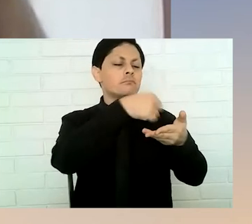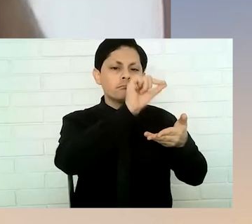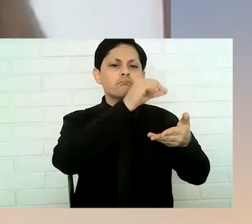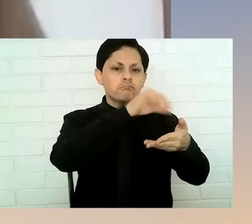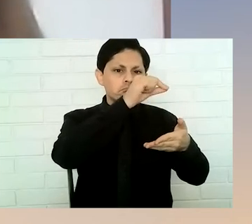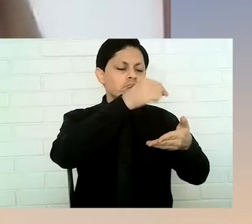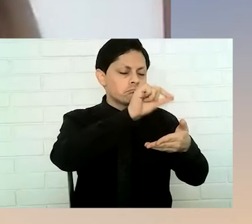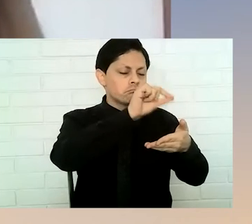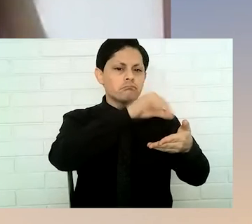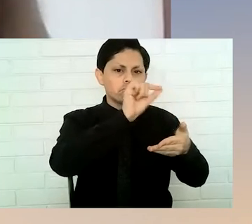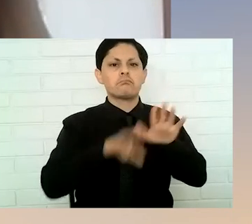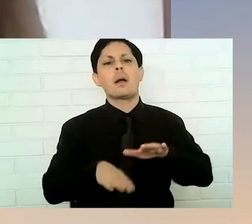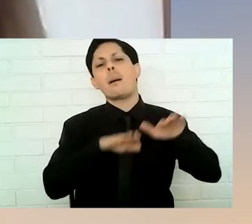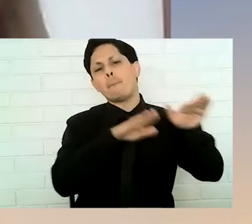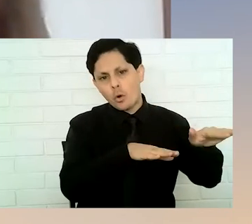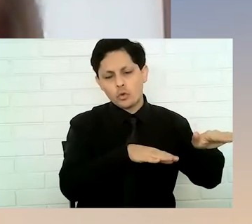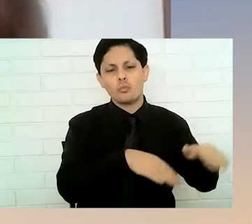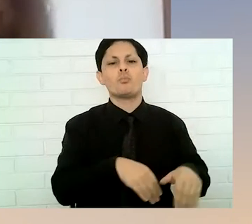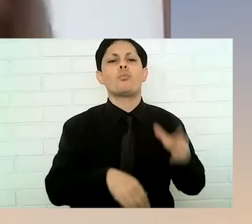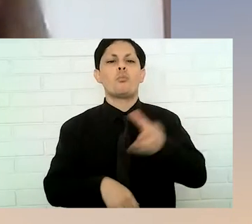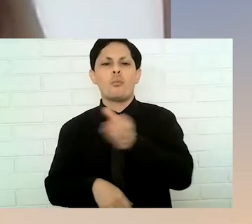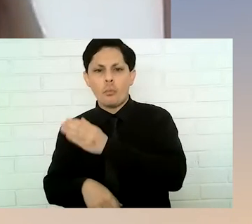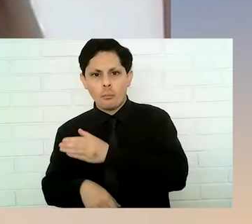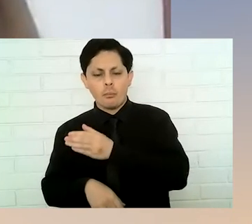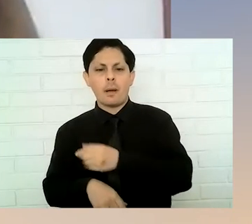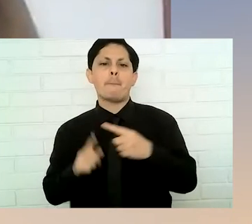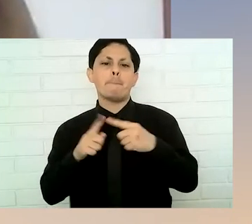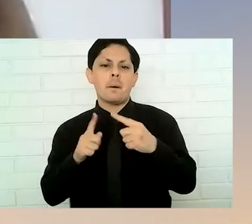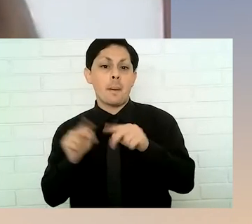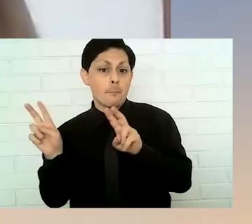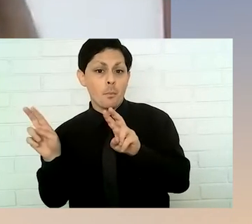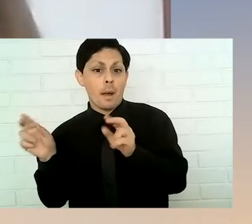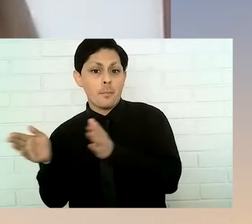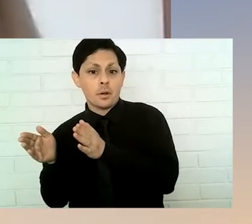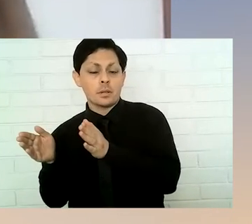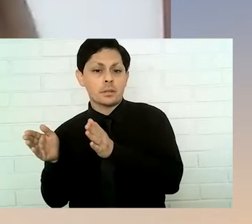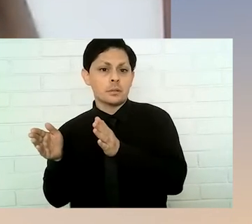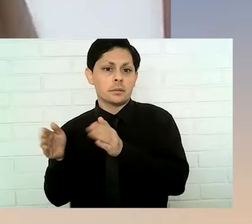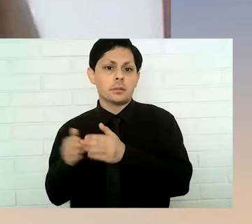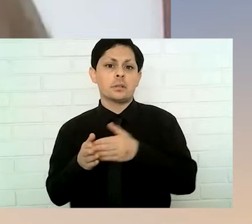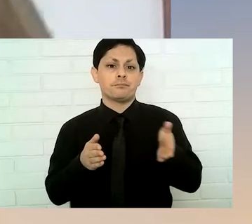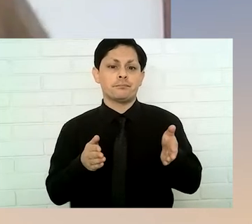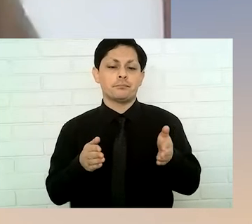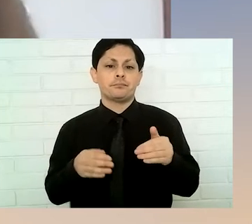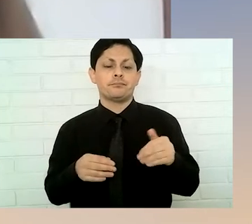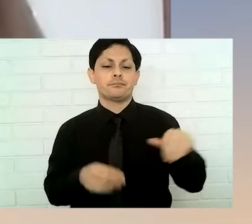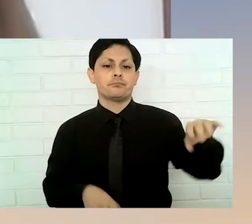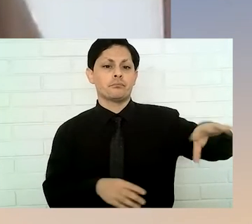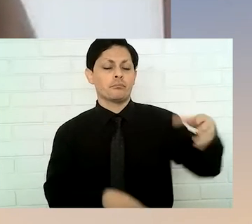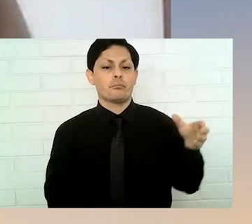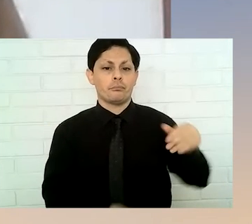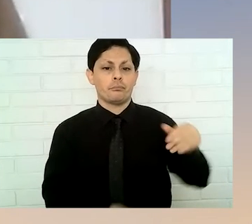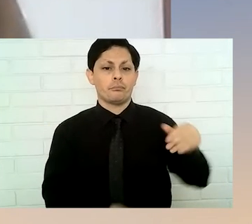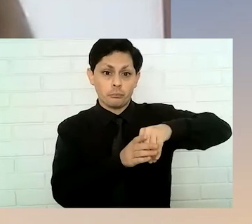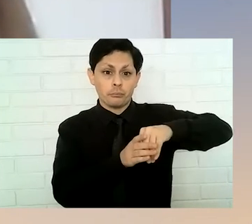con el apoyo de profesionales particulares a priori, me parece una barbaridad. Además, esto